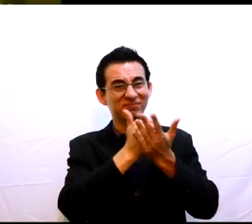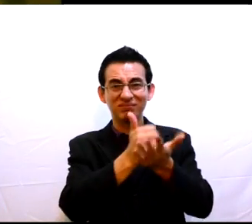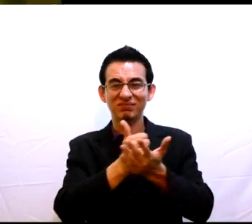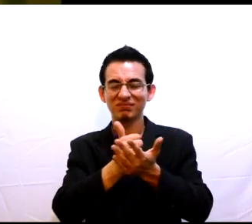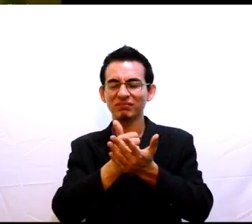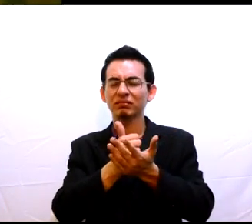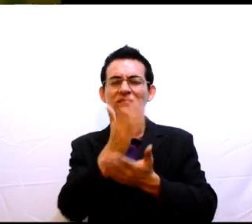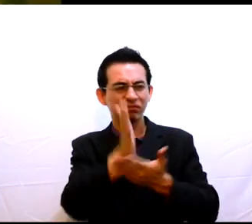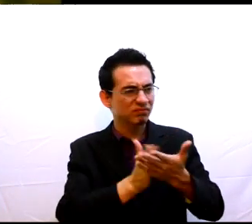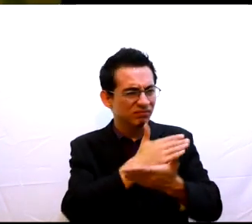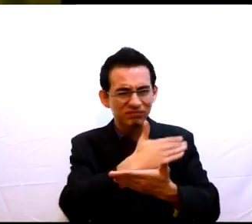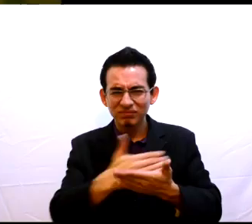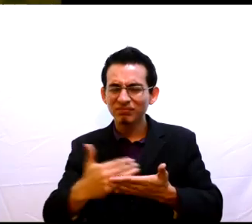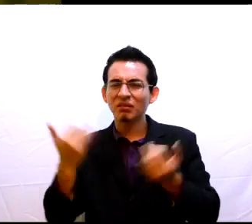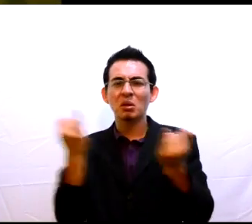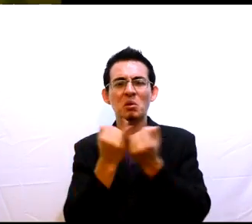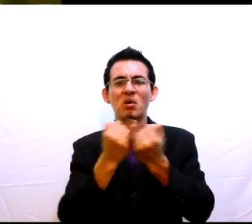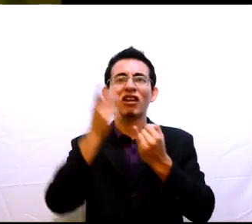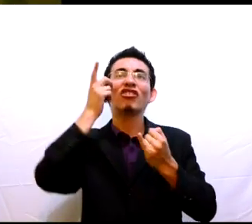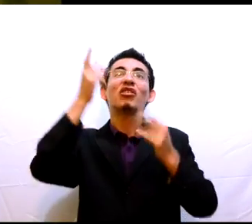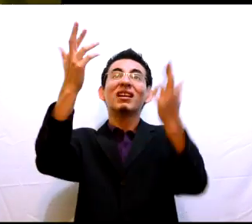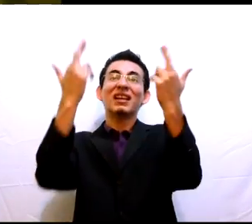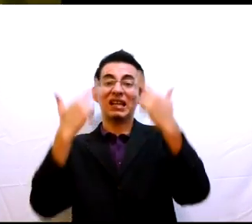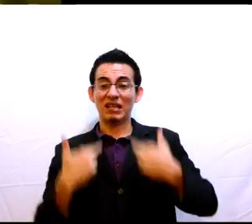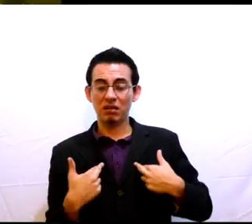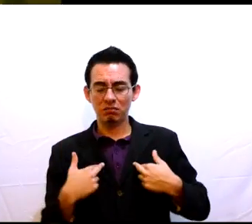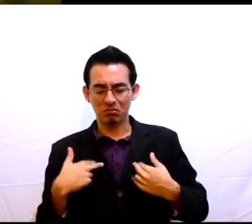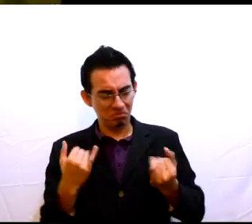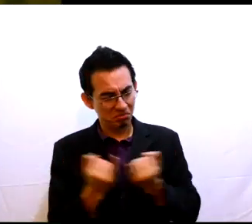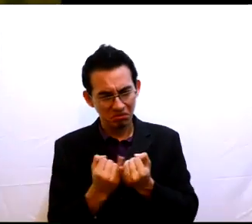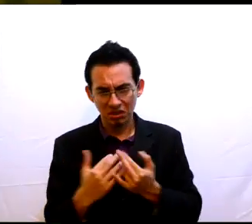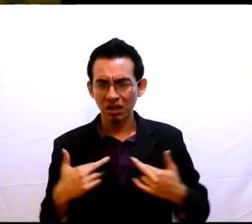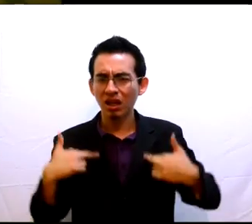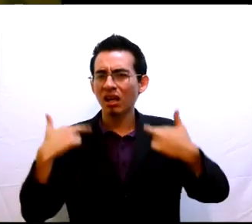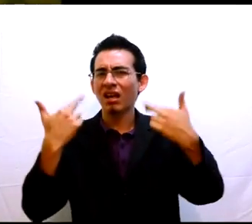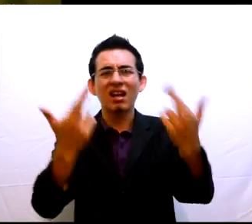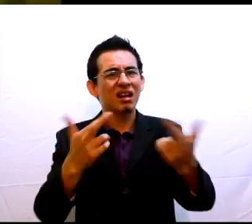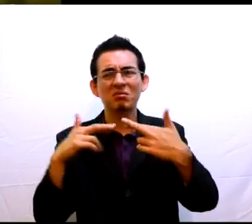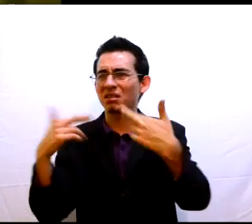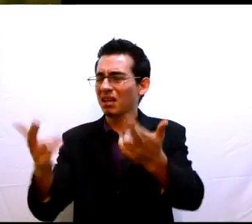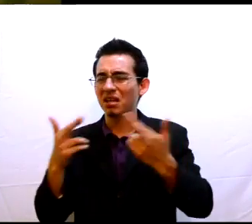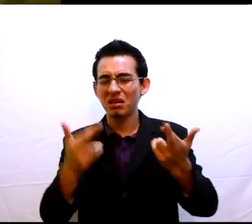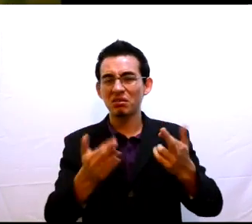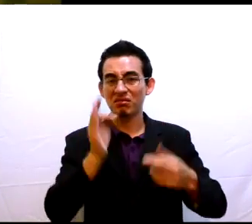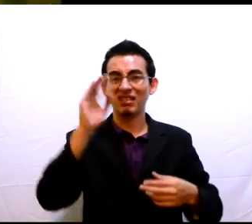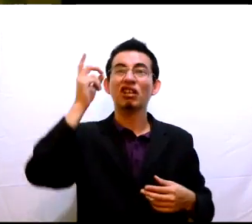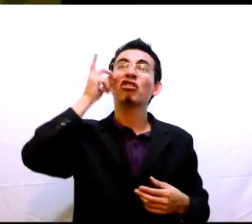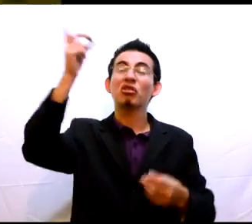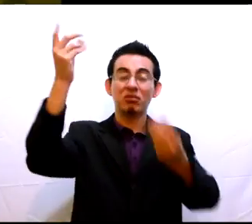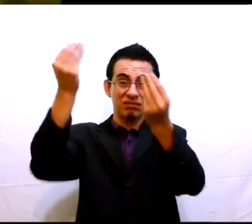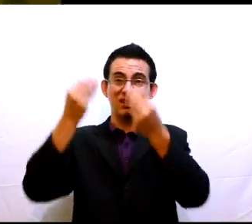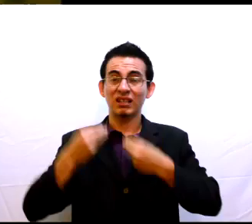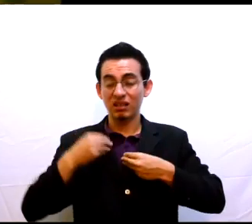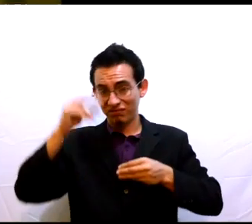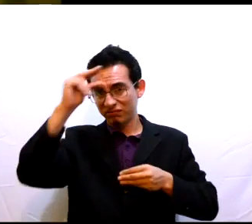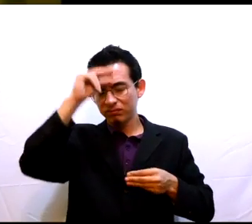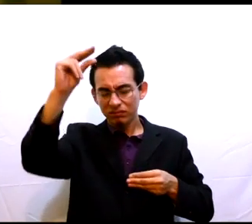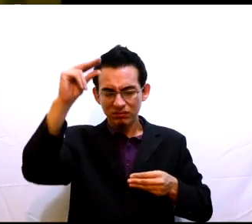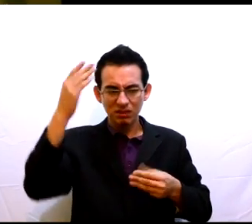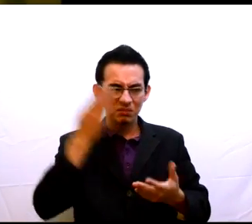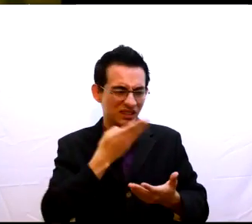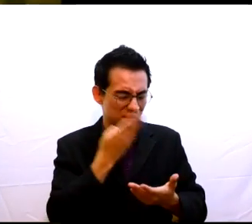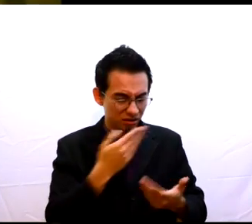de gracia lo que recibimos de gracia y si nos das conocimiento en la palabra y si nos das